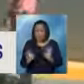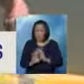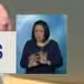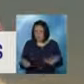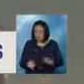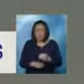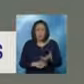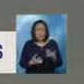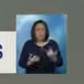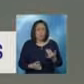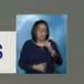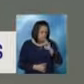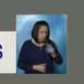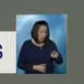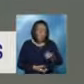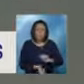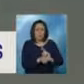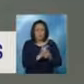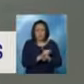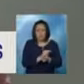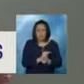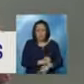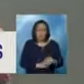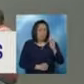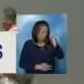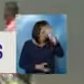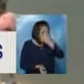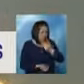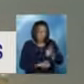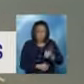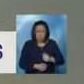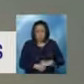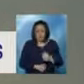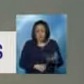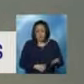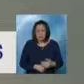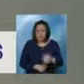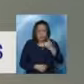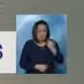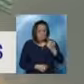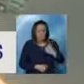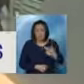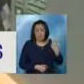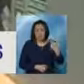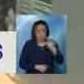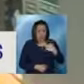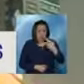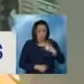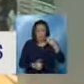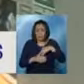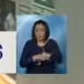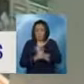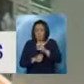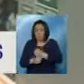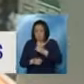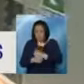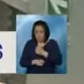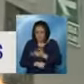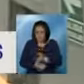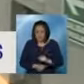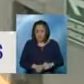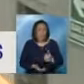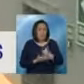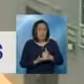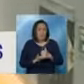viendo ahora es el relevo de los bomberos. Son los hombres de rojo entraron muy temprano aquí a trabajar, a un